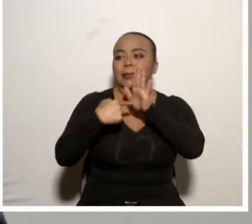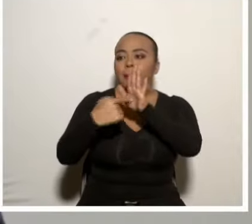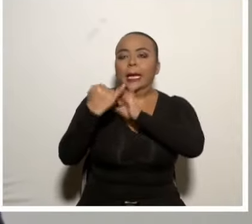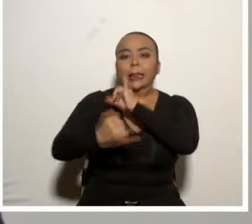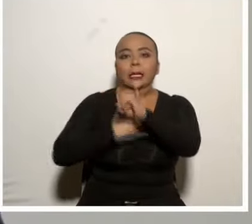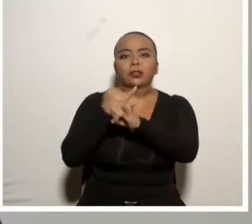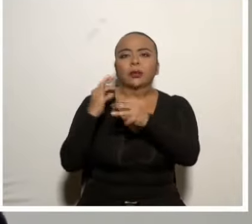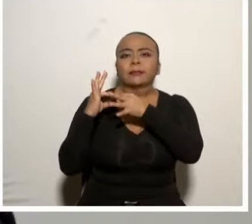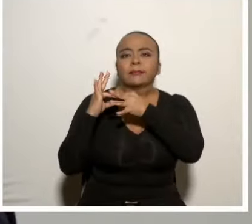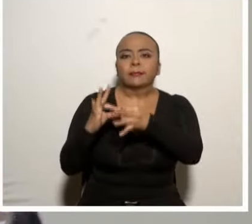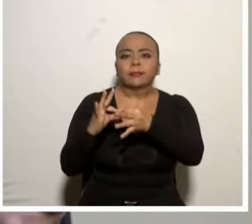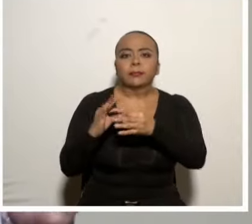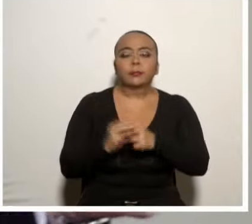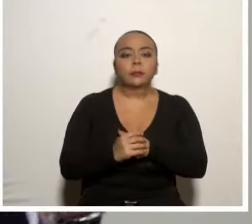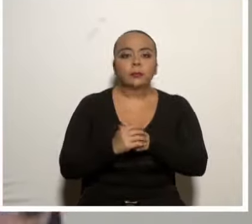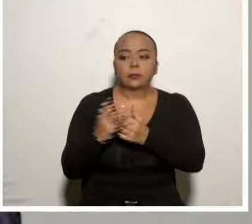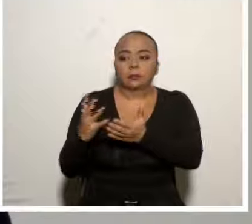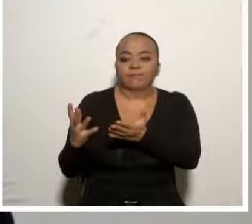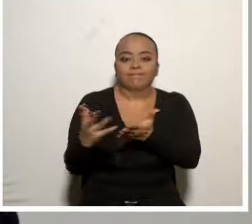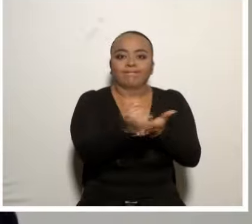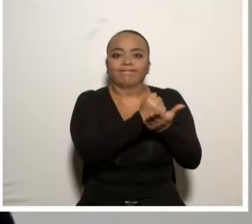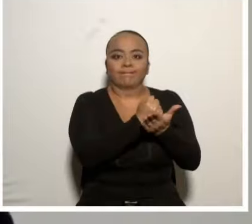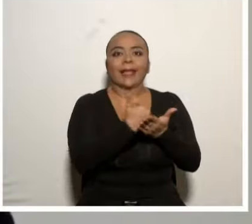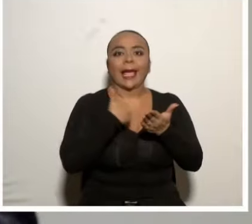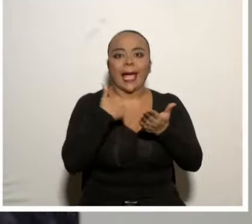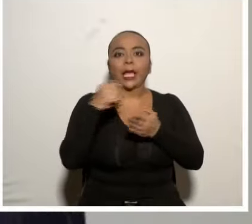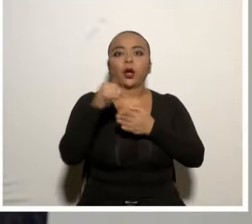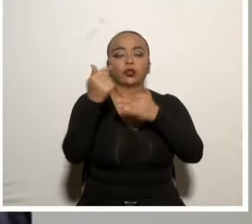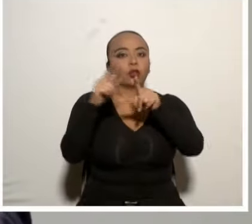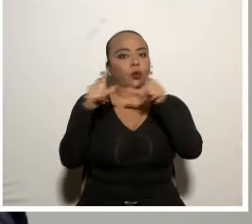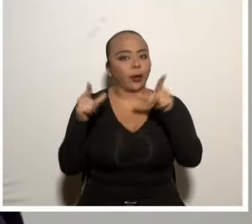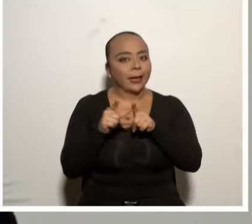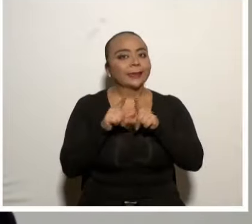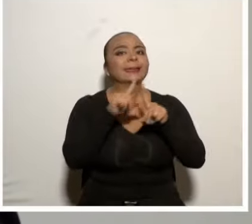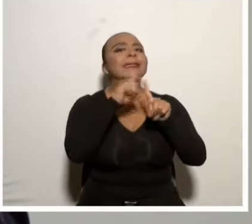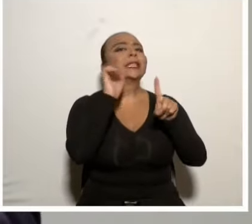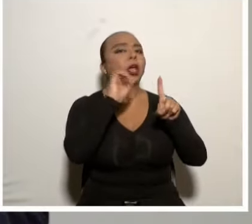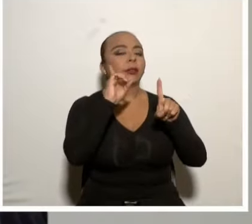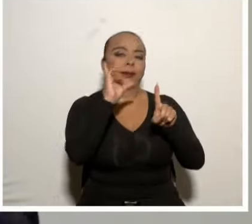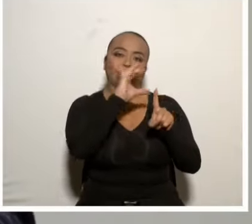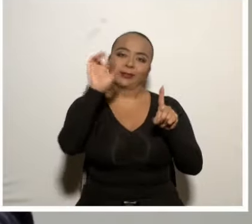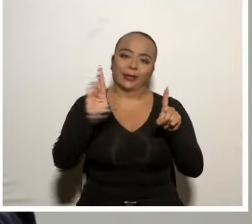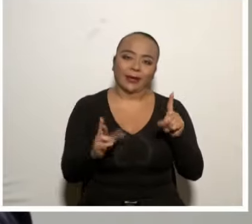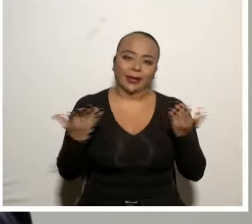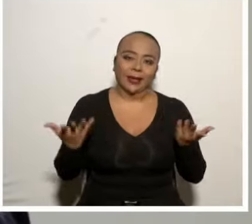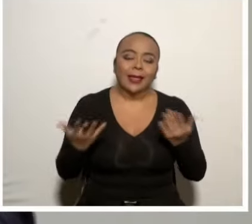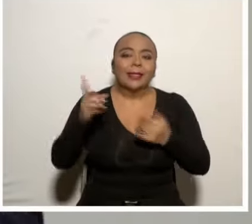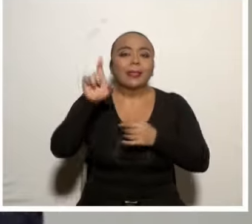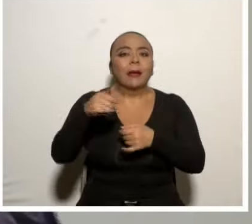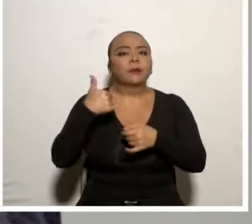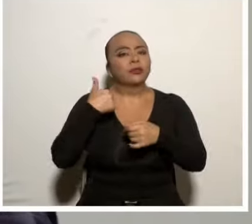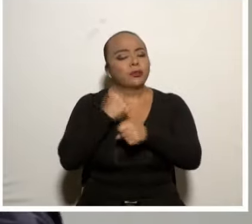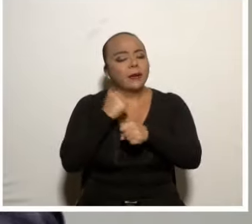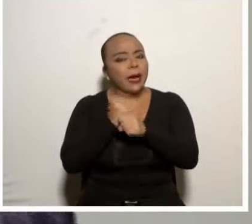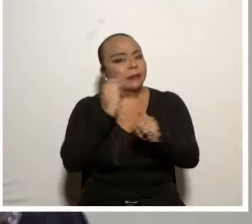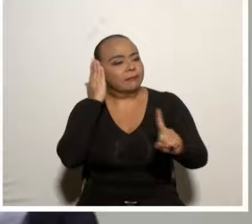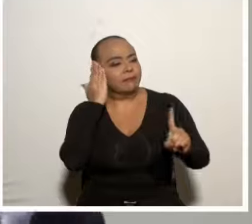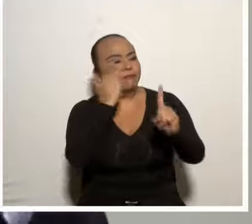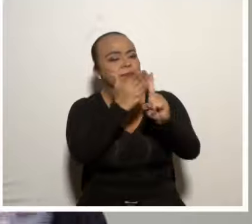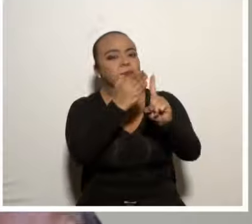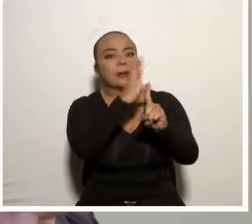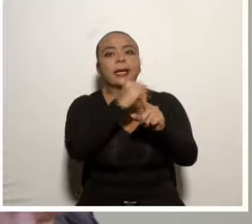en cuanto a los decomisos que se han dado en otras latitudes provenientes de Costa Rica. Hay que trabajar en esa dirección y, por